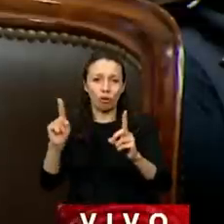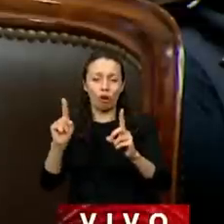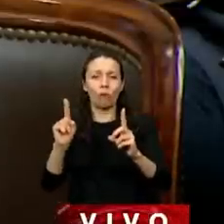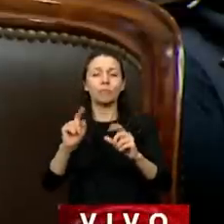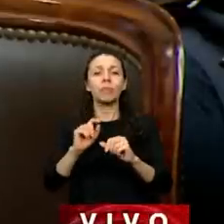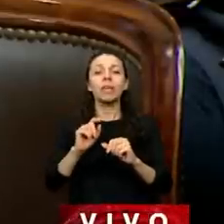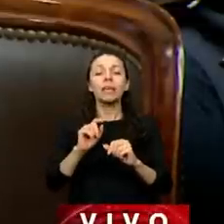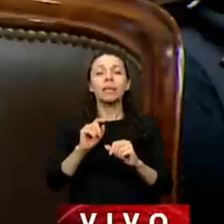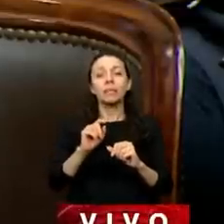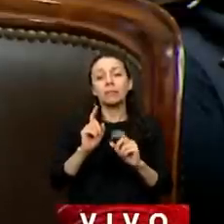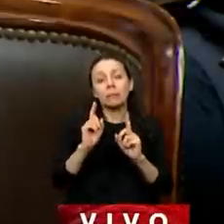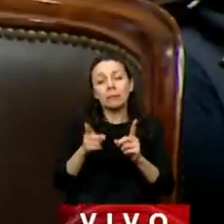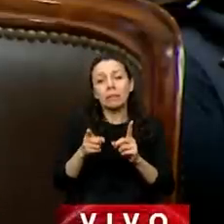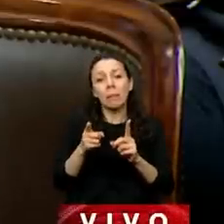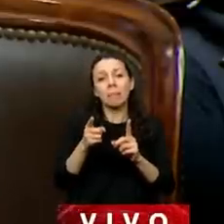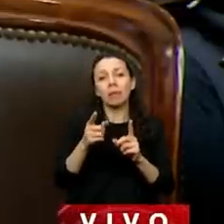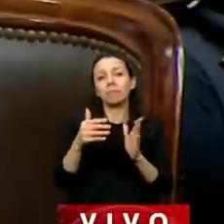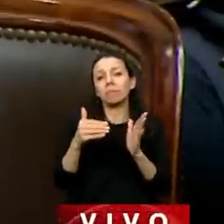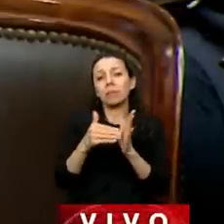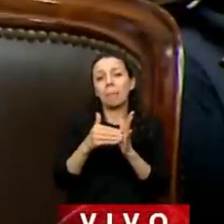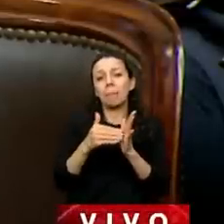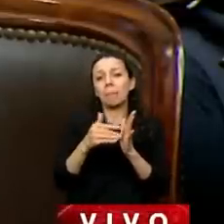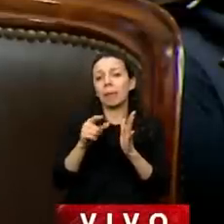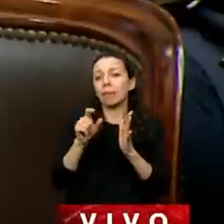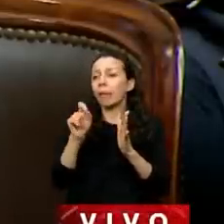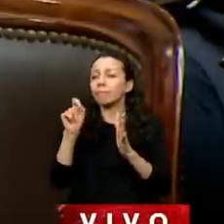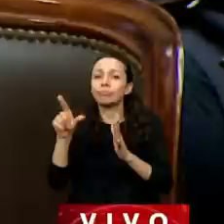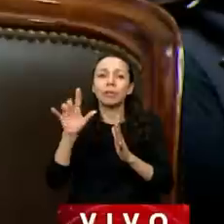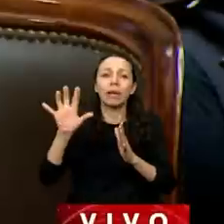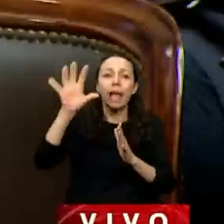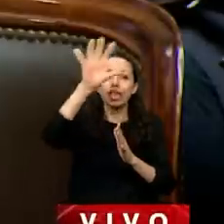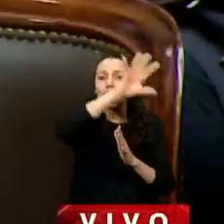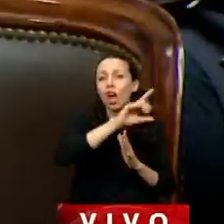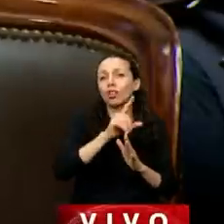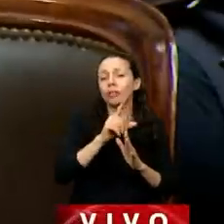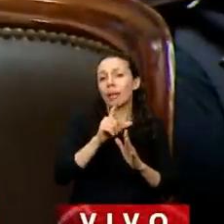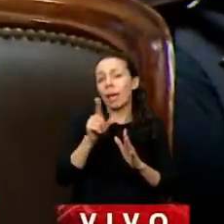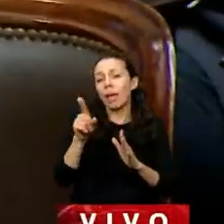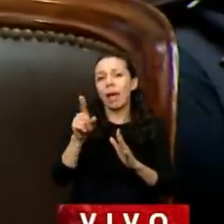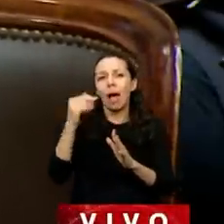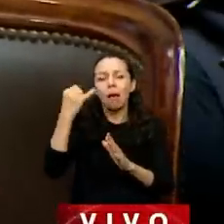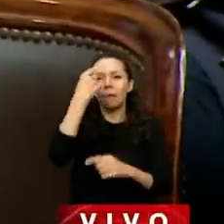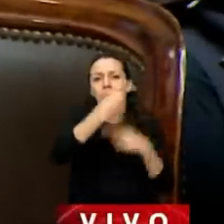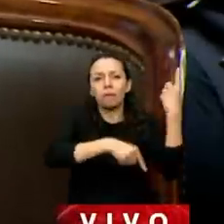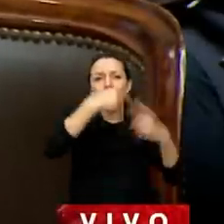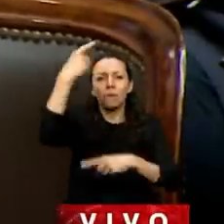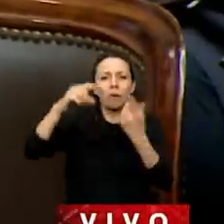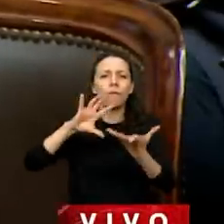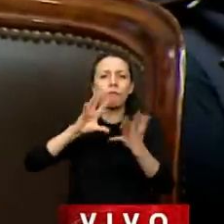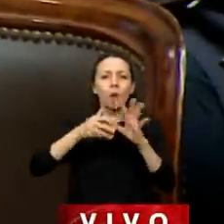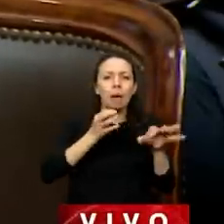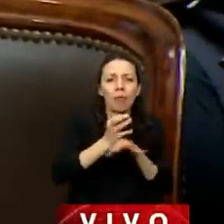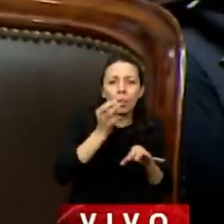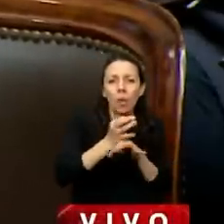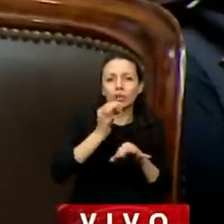universitario, y a su vez a las diferencias territoriales que aumentan aún más estas heterogeneidades.